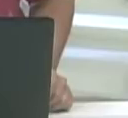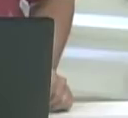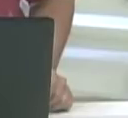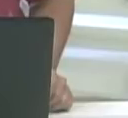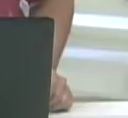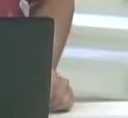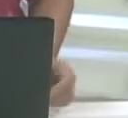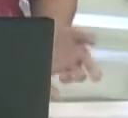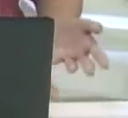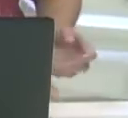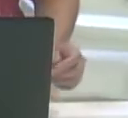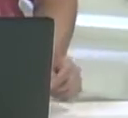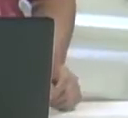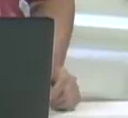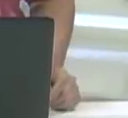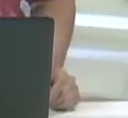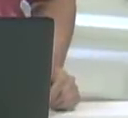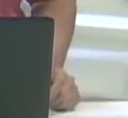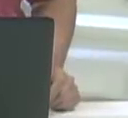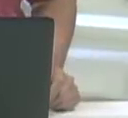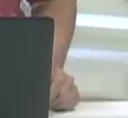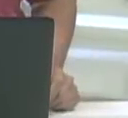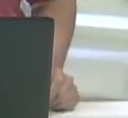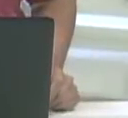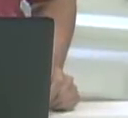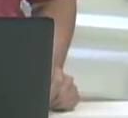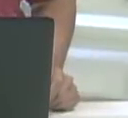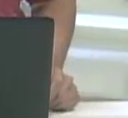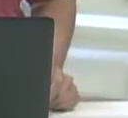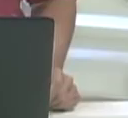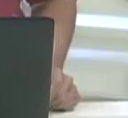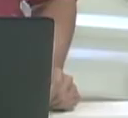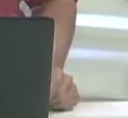despedimos el presente avance informativo, invitándolos a que sigan en sintonía de Venezolana de Televisión.